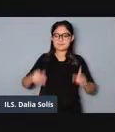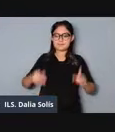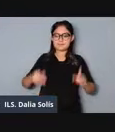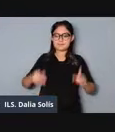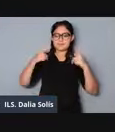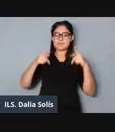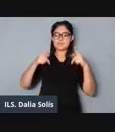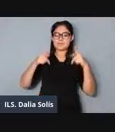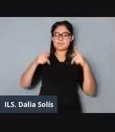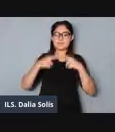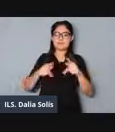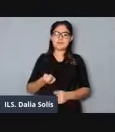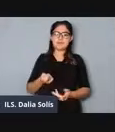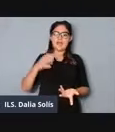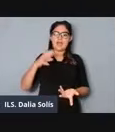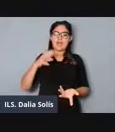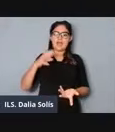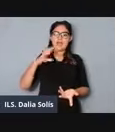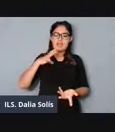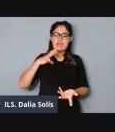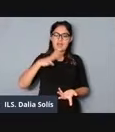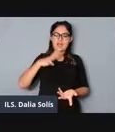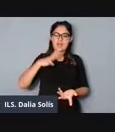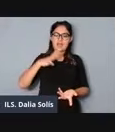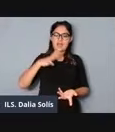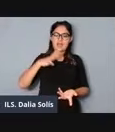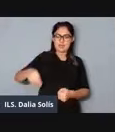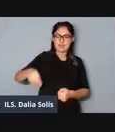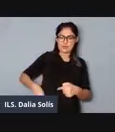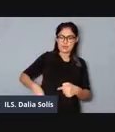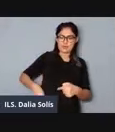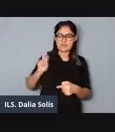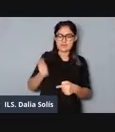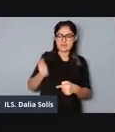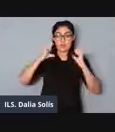alteraciones fisiológicas también. Evidentemente, provocan